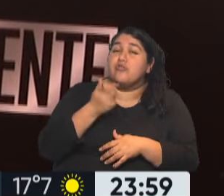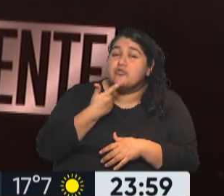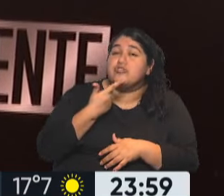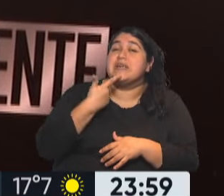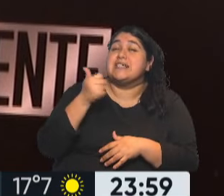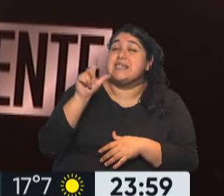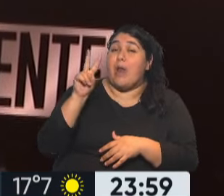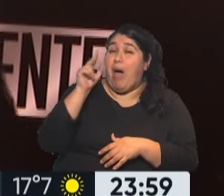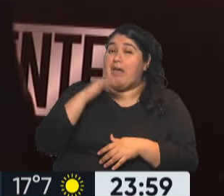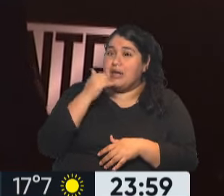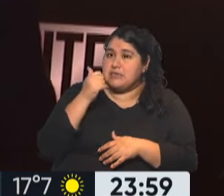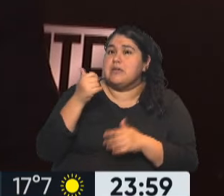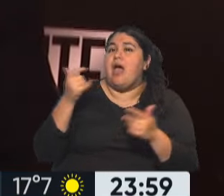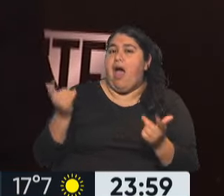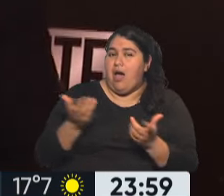protagonistas. Sí,